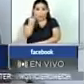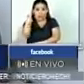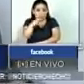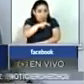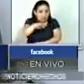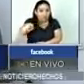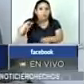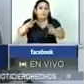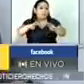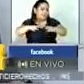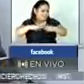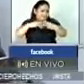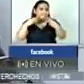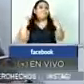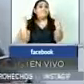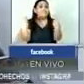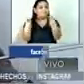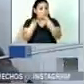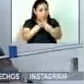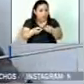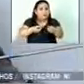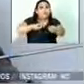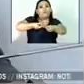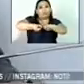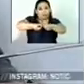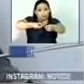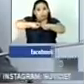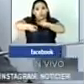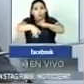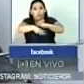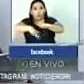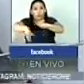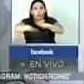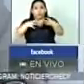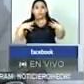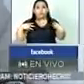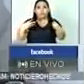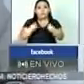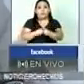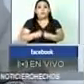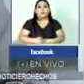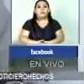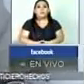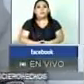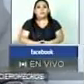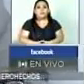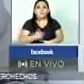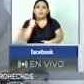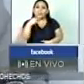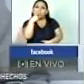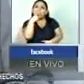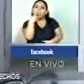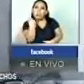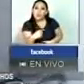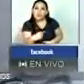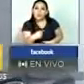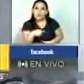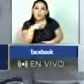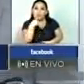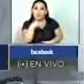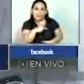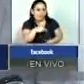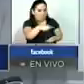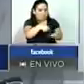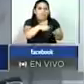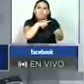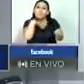maras continúan con el control territorial y el control social. ¿Quiénes fueran las víctimas de estos